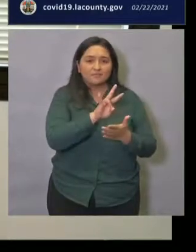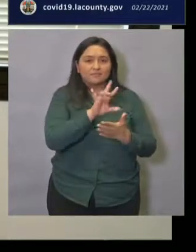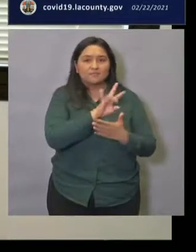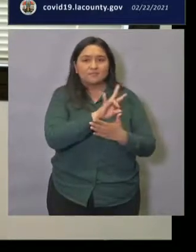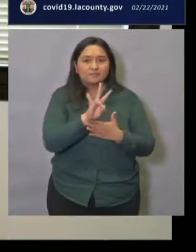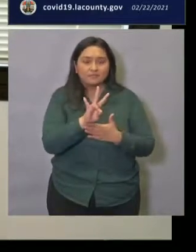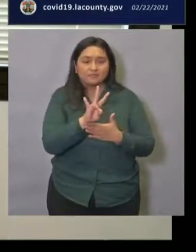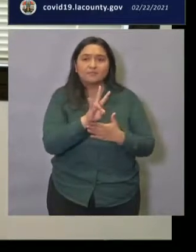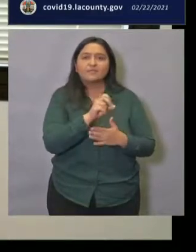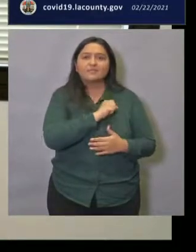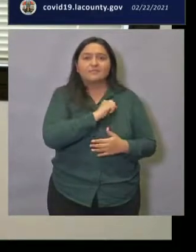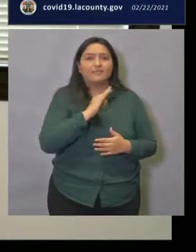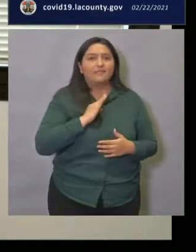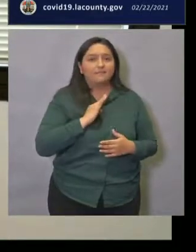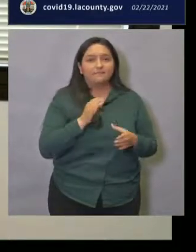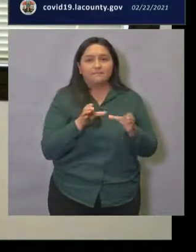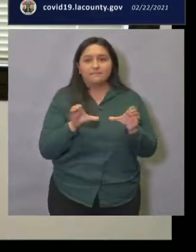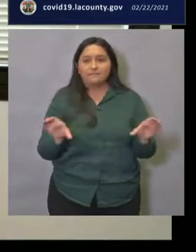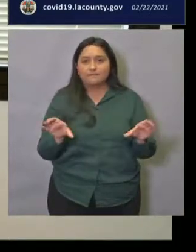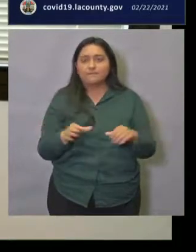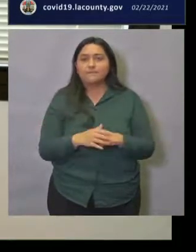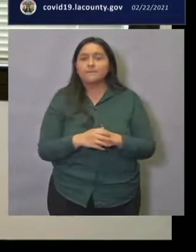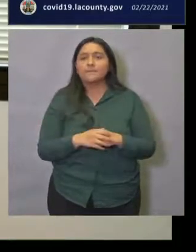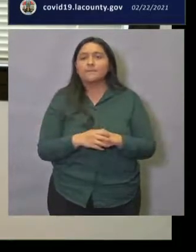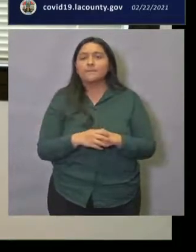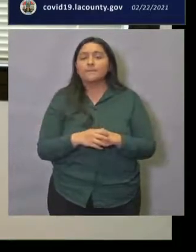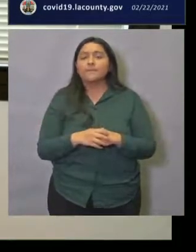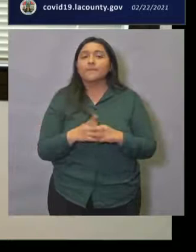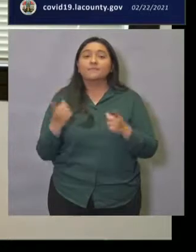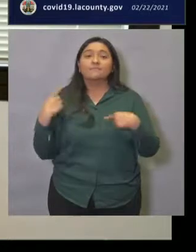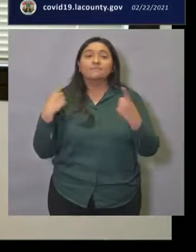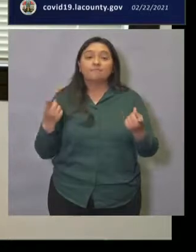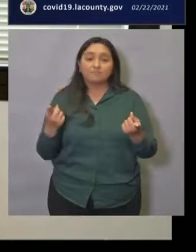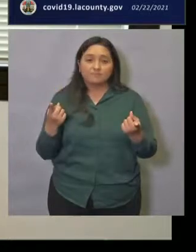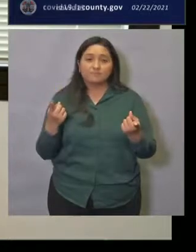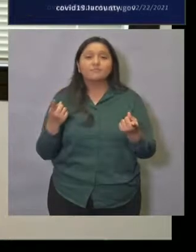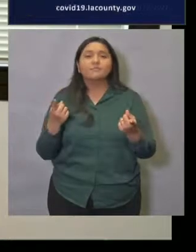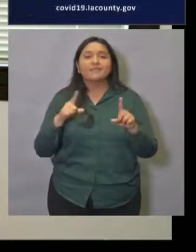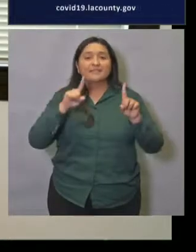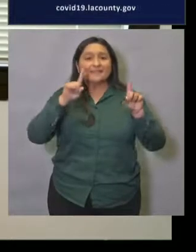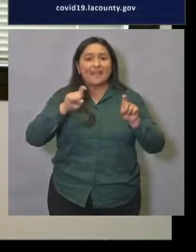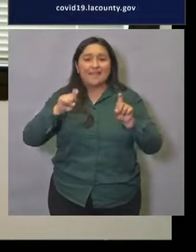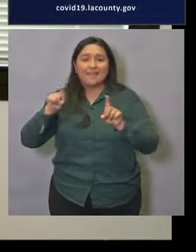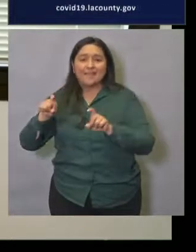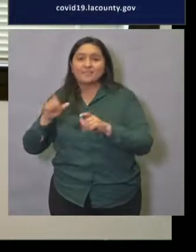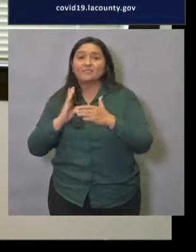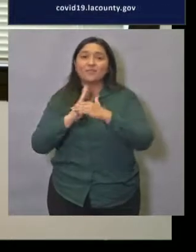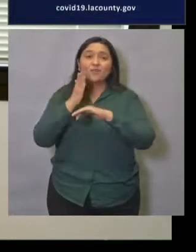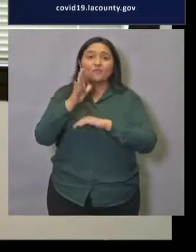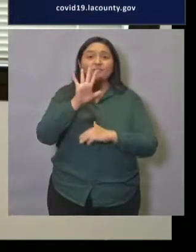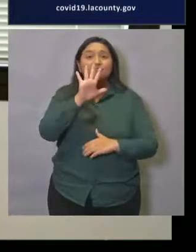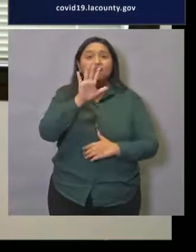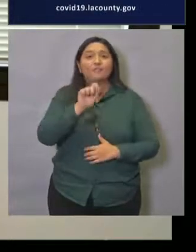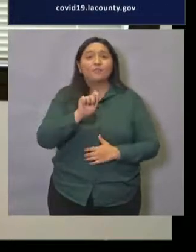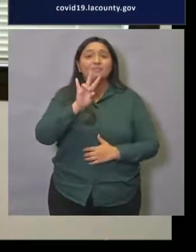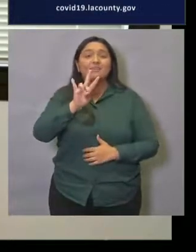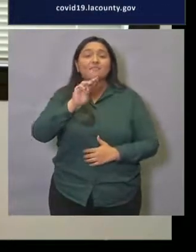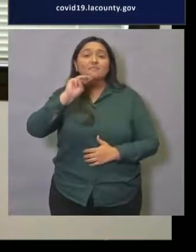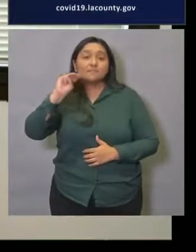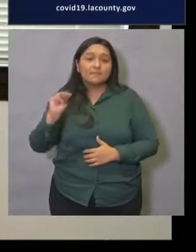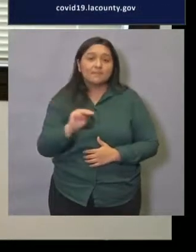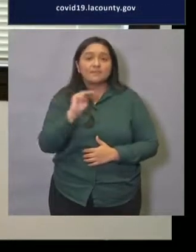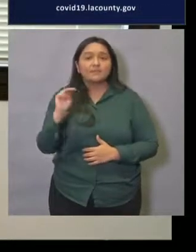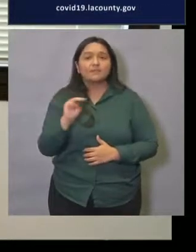54,777 son personal. Hasta la fecha se han realizado pruebas a más de 5.7 millones de